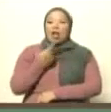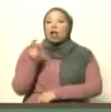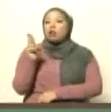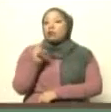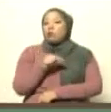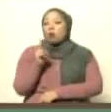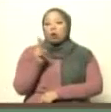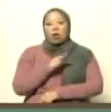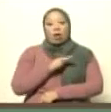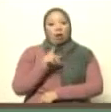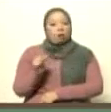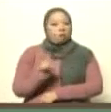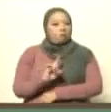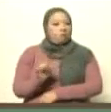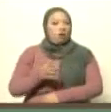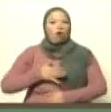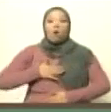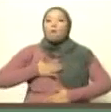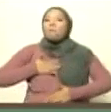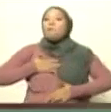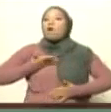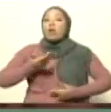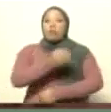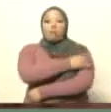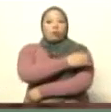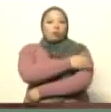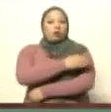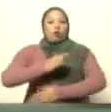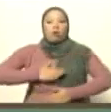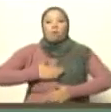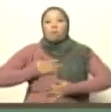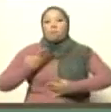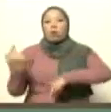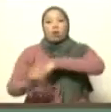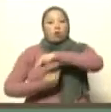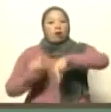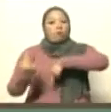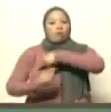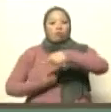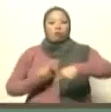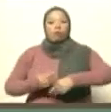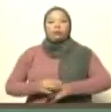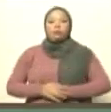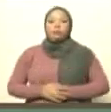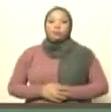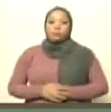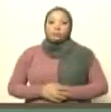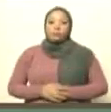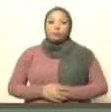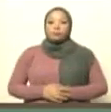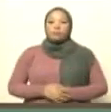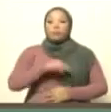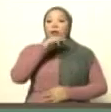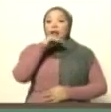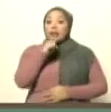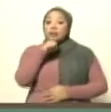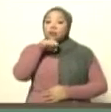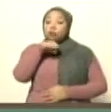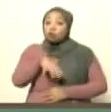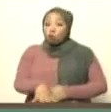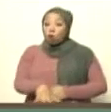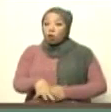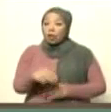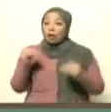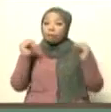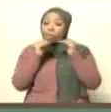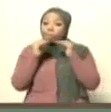No han podido ni podrán. Cuba lo vivieron recientemente. Por eso nuestras historias se parecen tanto, ¿eh?